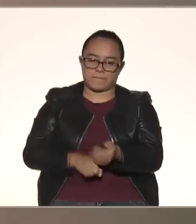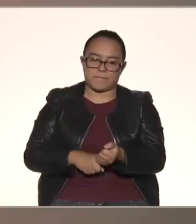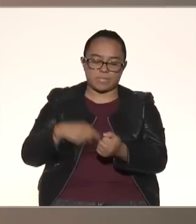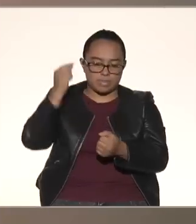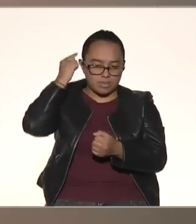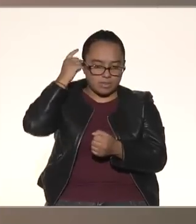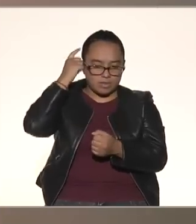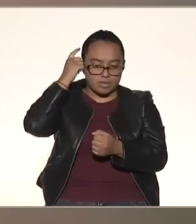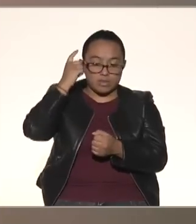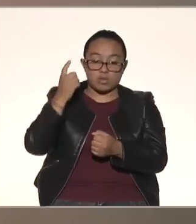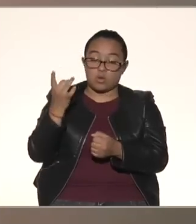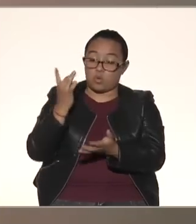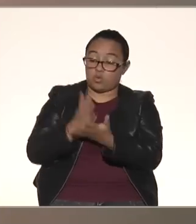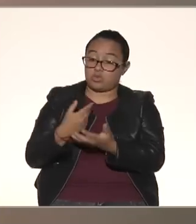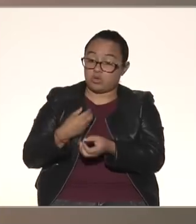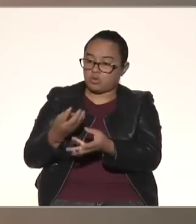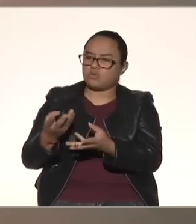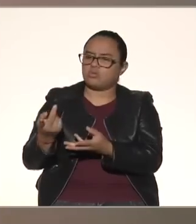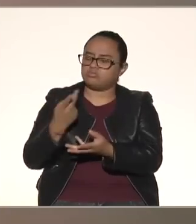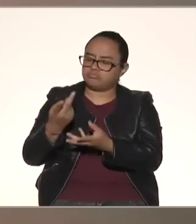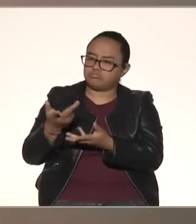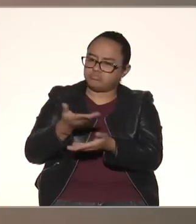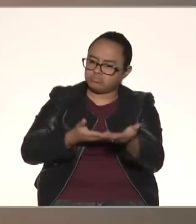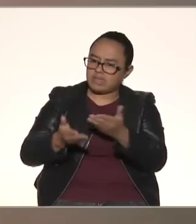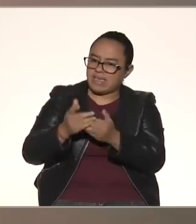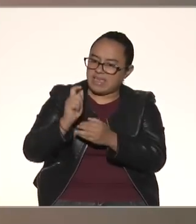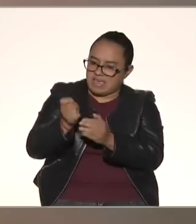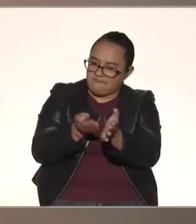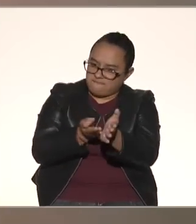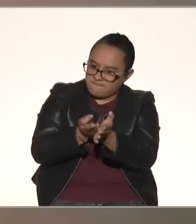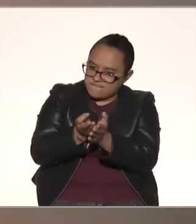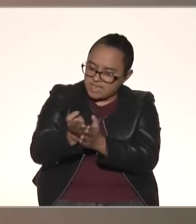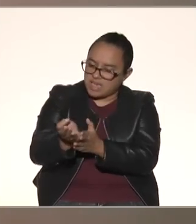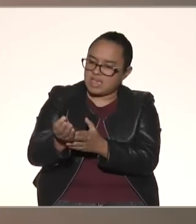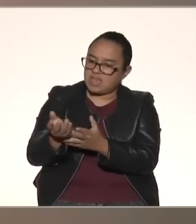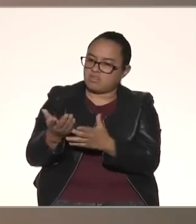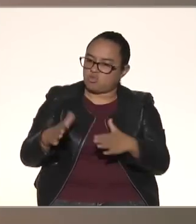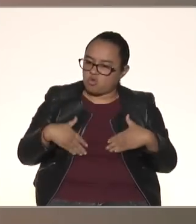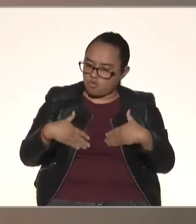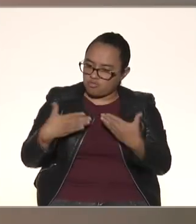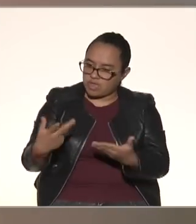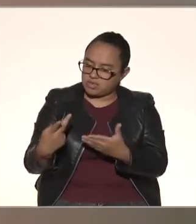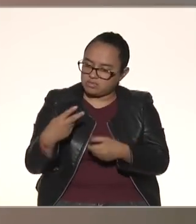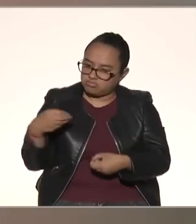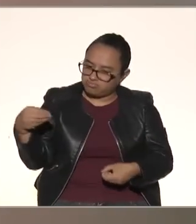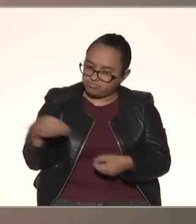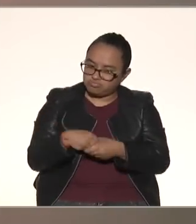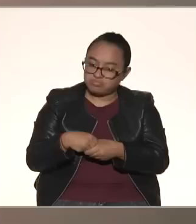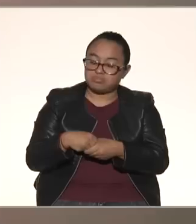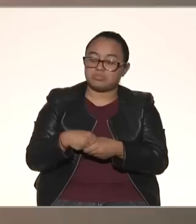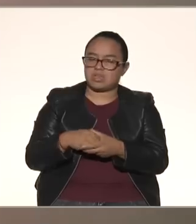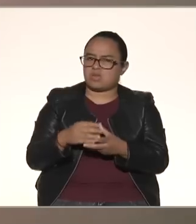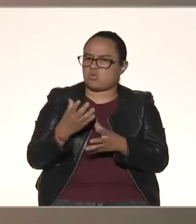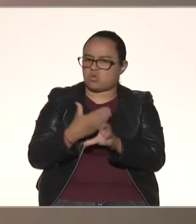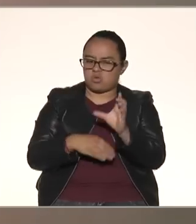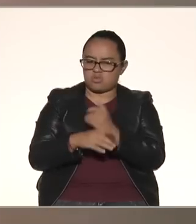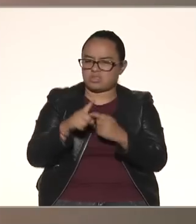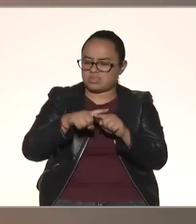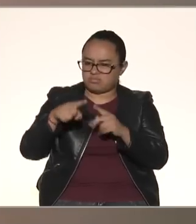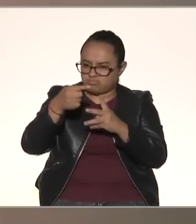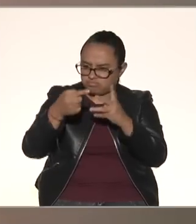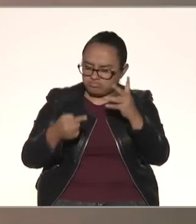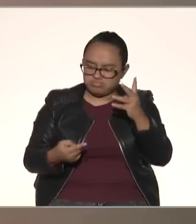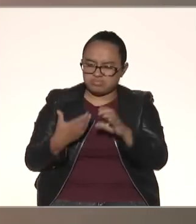no solo la gratitud, sino la confidencialidad, la lealtad, la confianza, o un montón de buenas